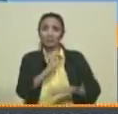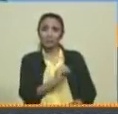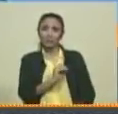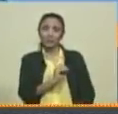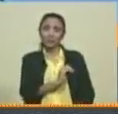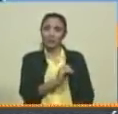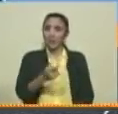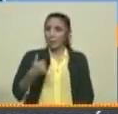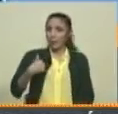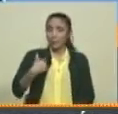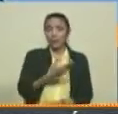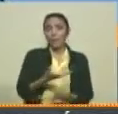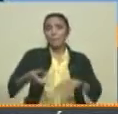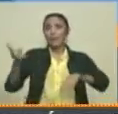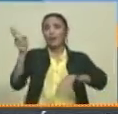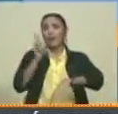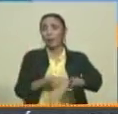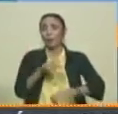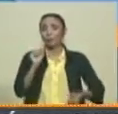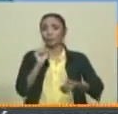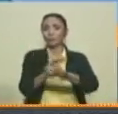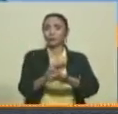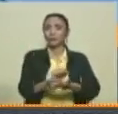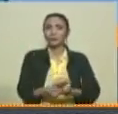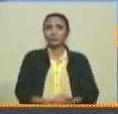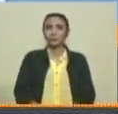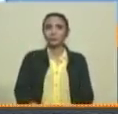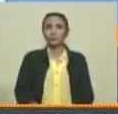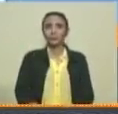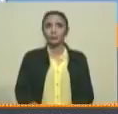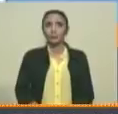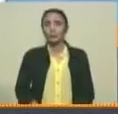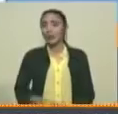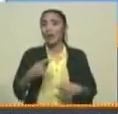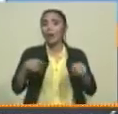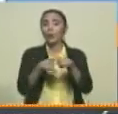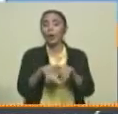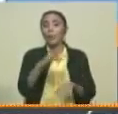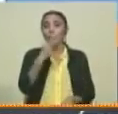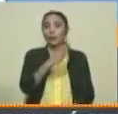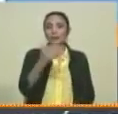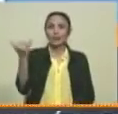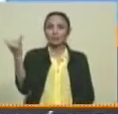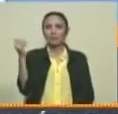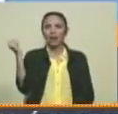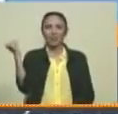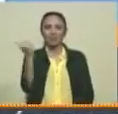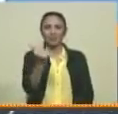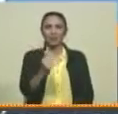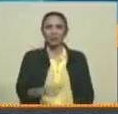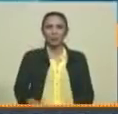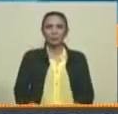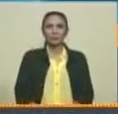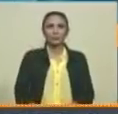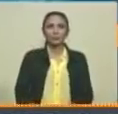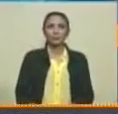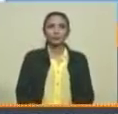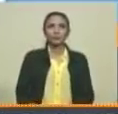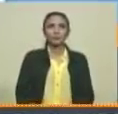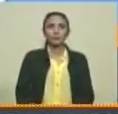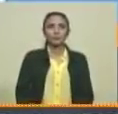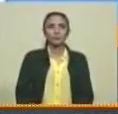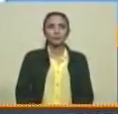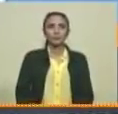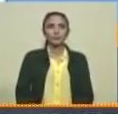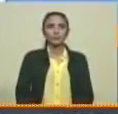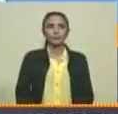es un criminal, tan criminal como un asesino, porque está asesinando el futuro de la gente.